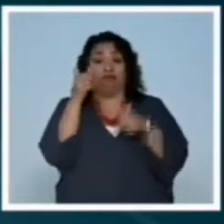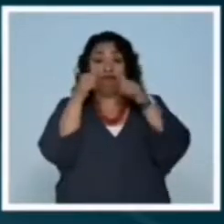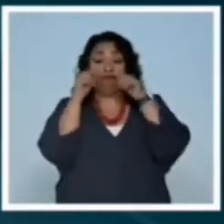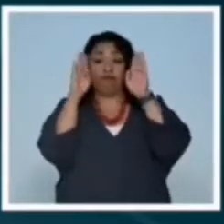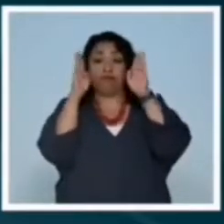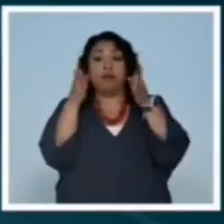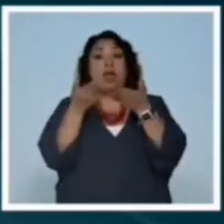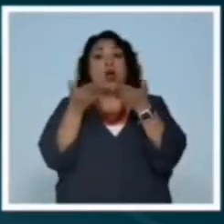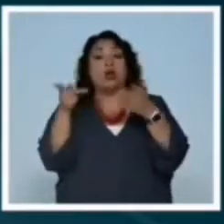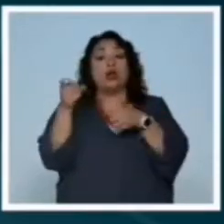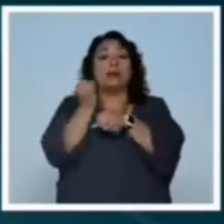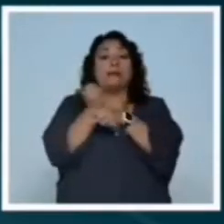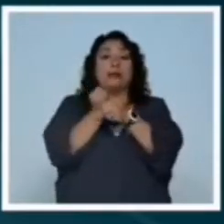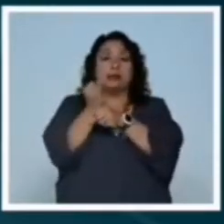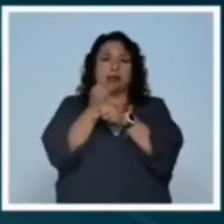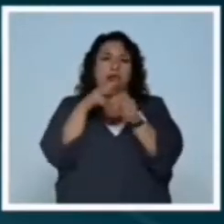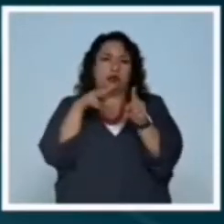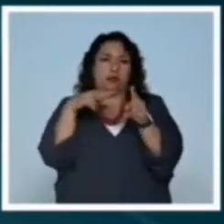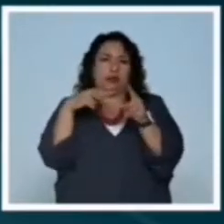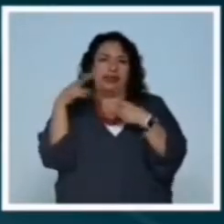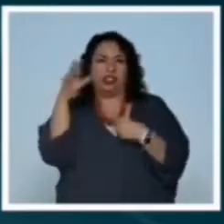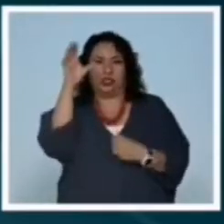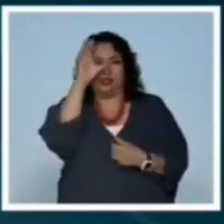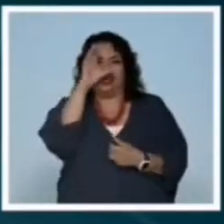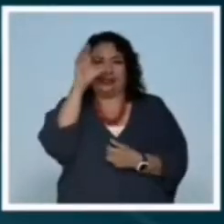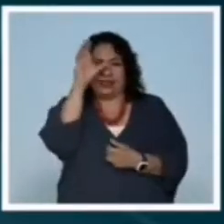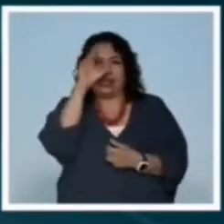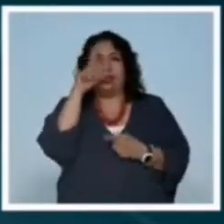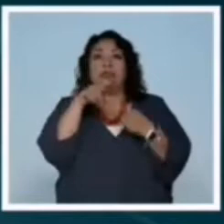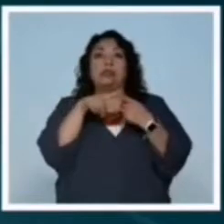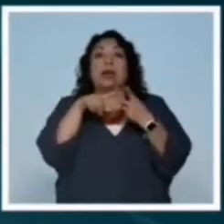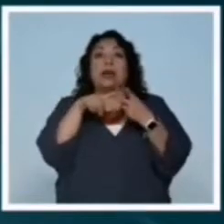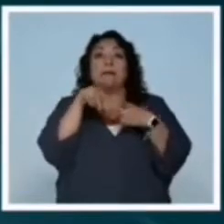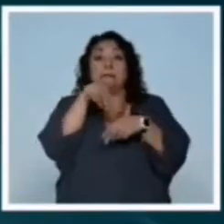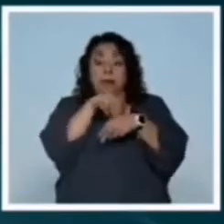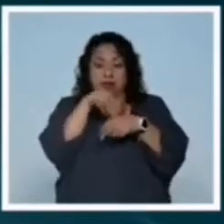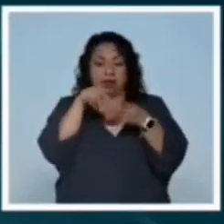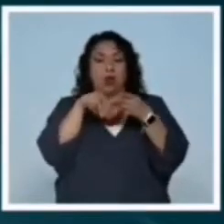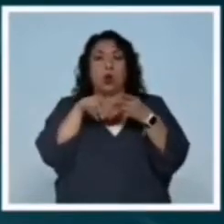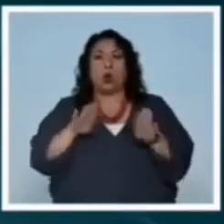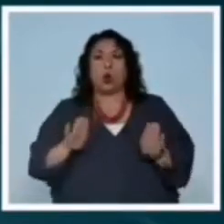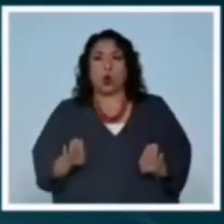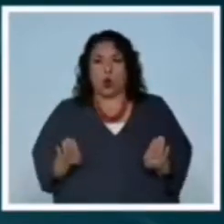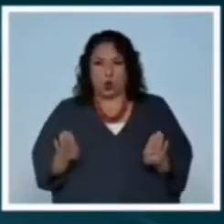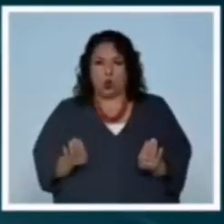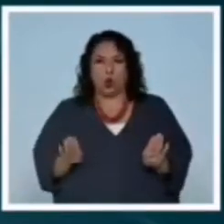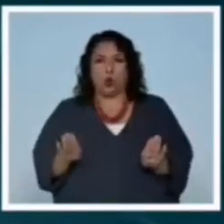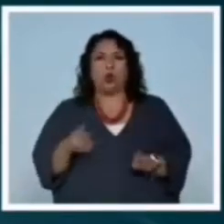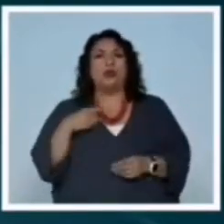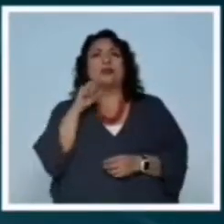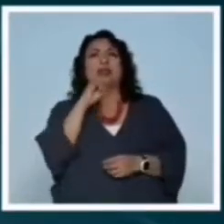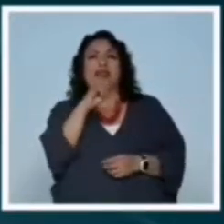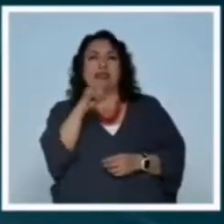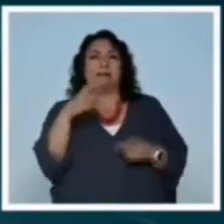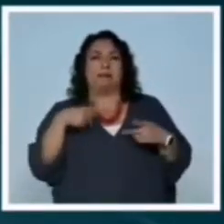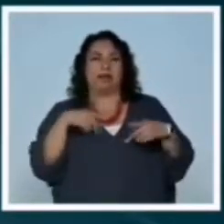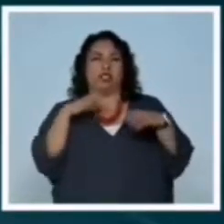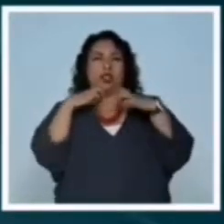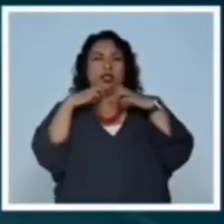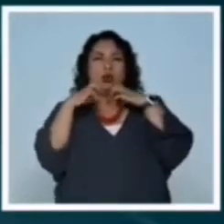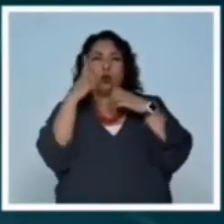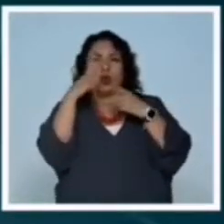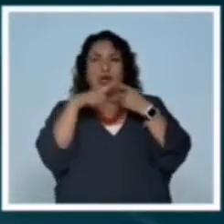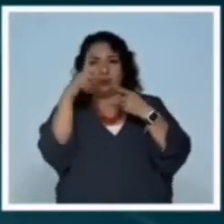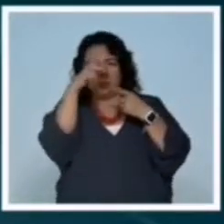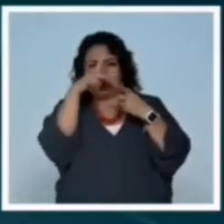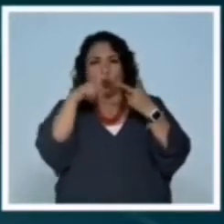y ahora existe una investigación desde el punto de vista científico médico desde el punto de vista de la conducta al comportamiento si las entrevistadas son una